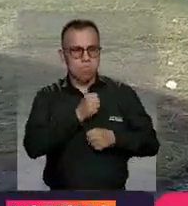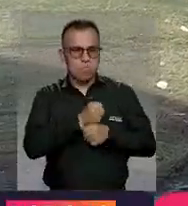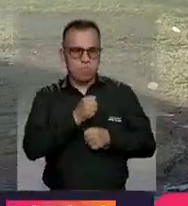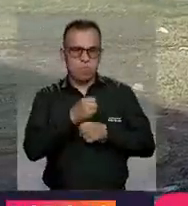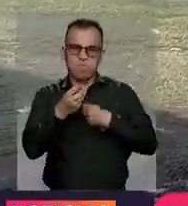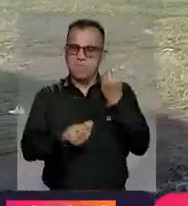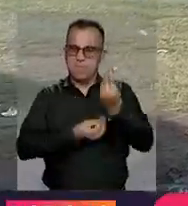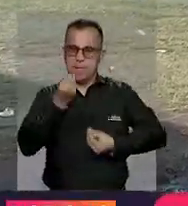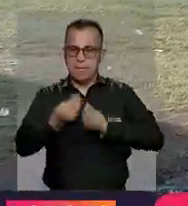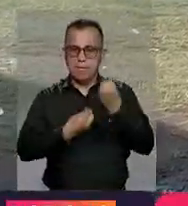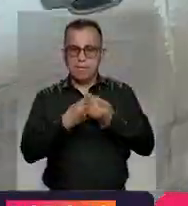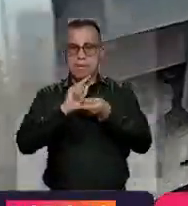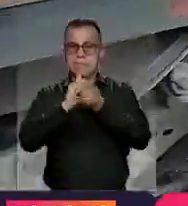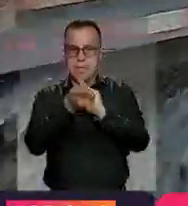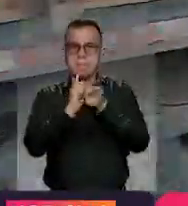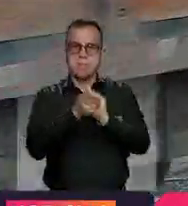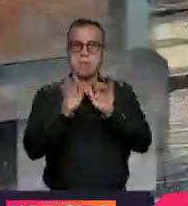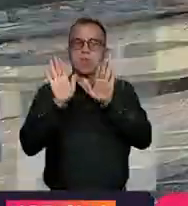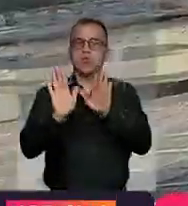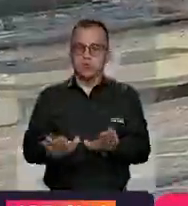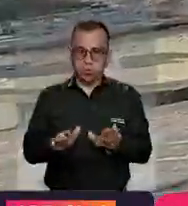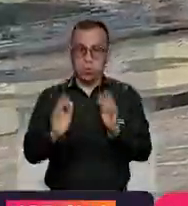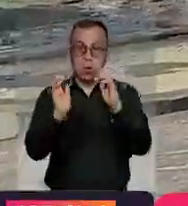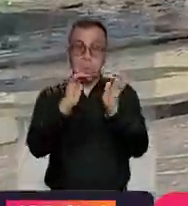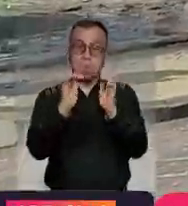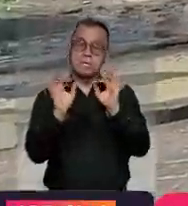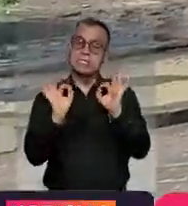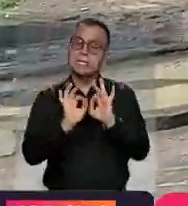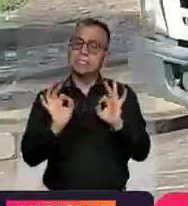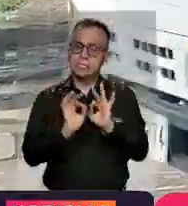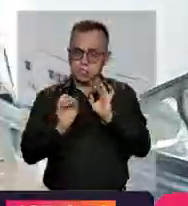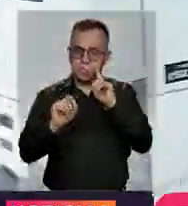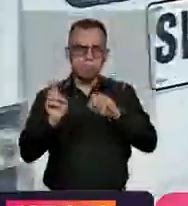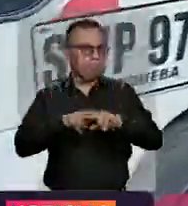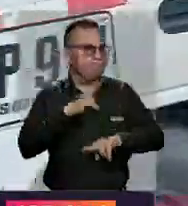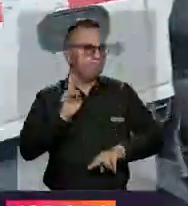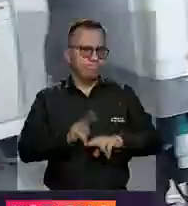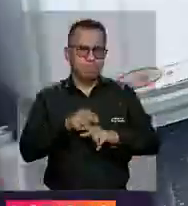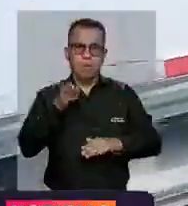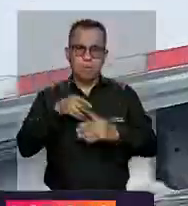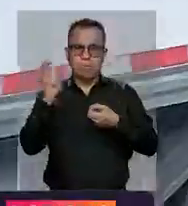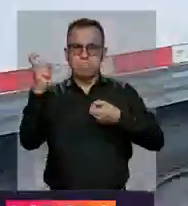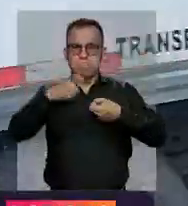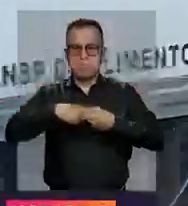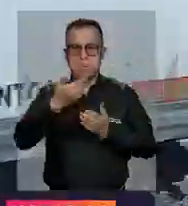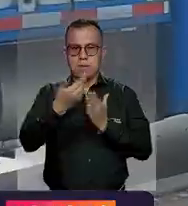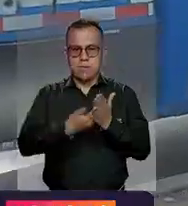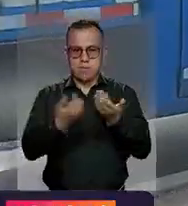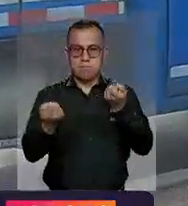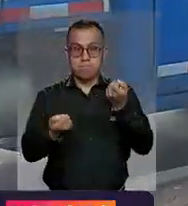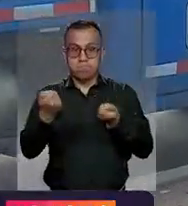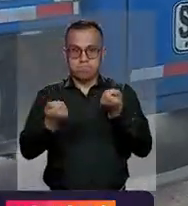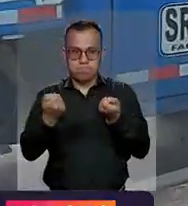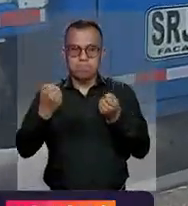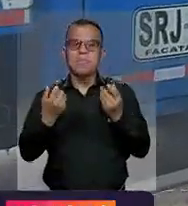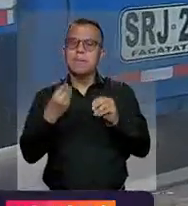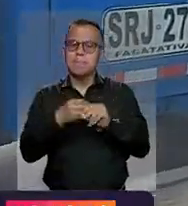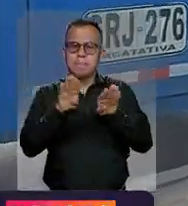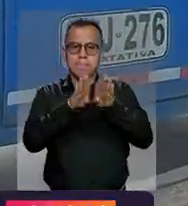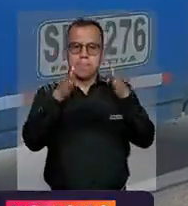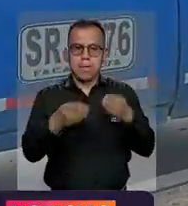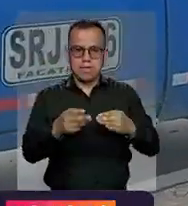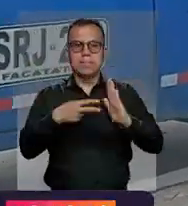hizo una modificación para que los transportadores de carga liviana puedan normalizar el estado de registro de su vehículo de carga. Las mesas